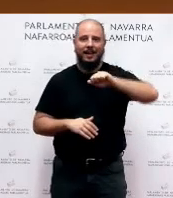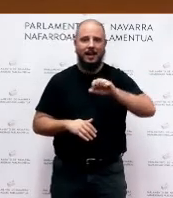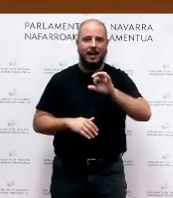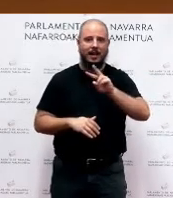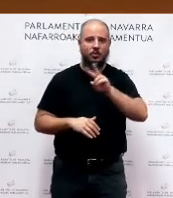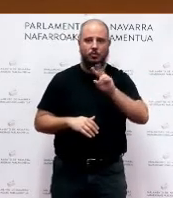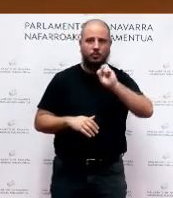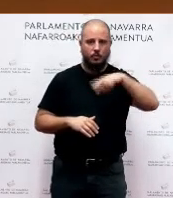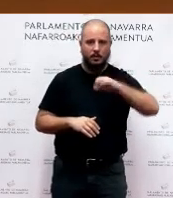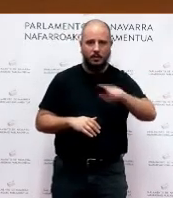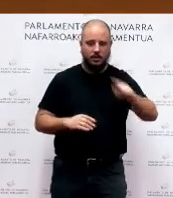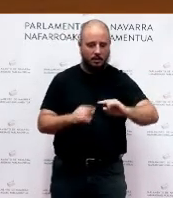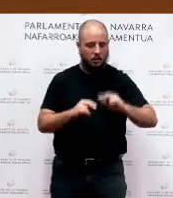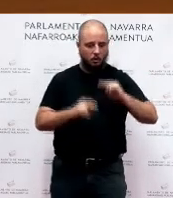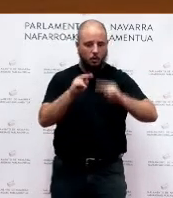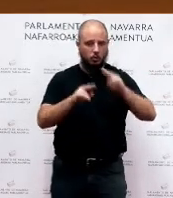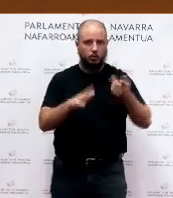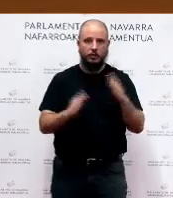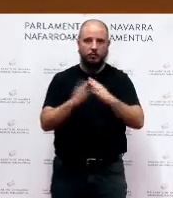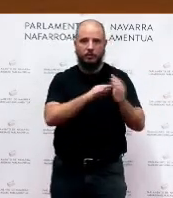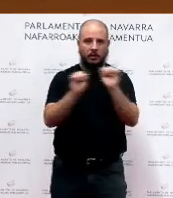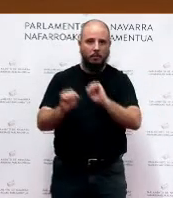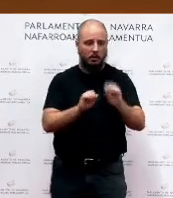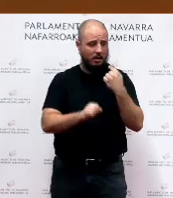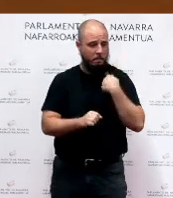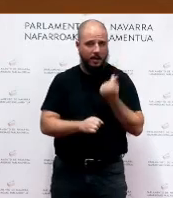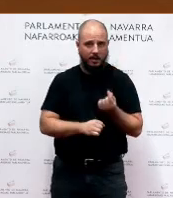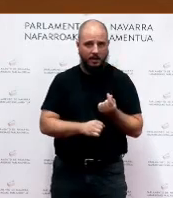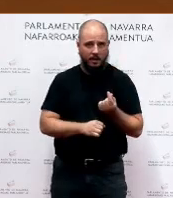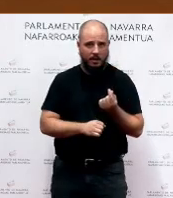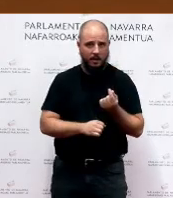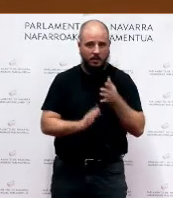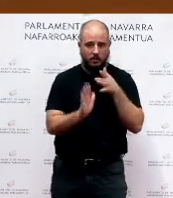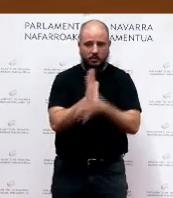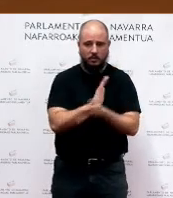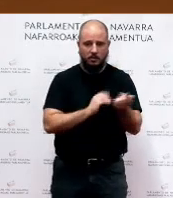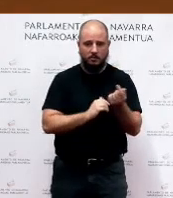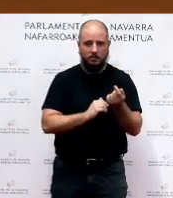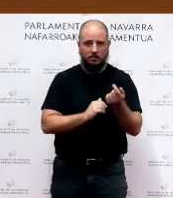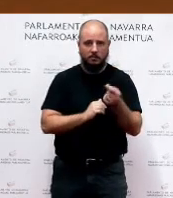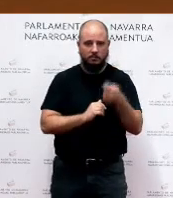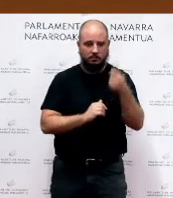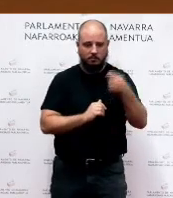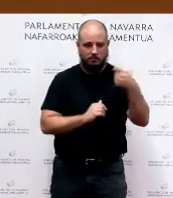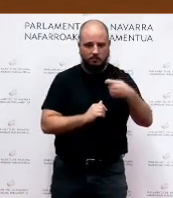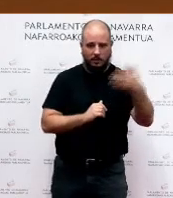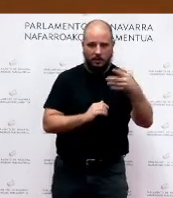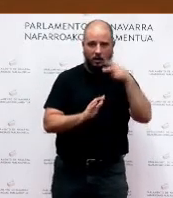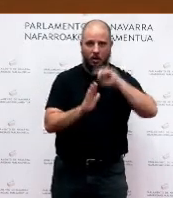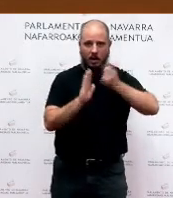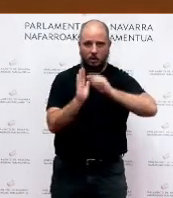vivienda protegida a pérdidas, es decir, superando muchas veces el coste del módulo y la repercusión que dice su propia